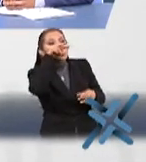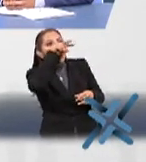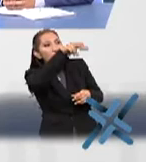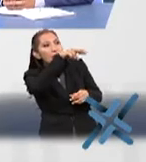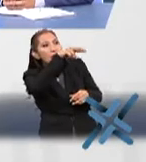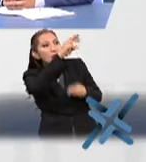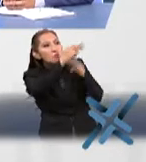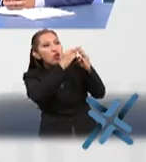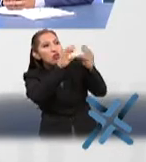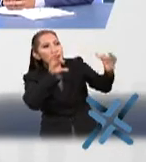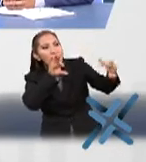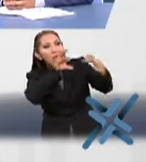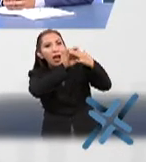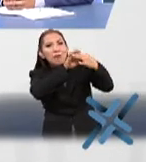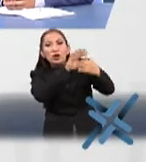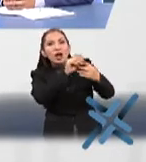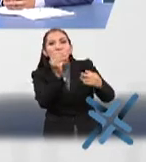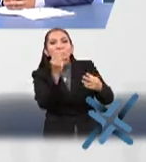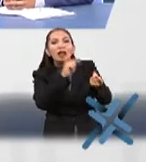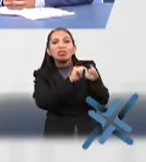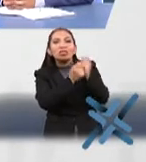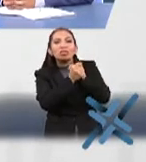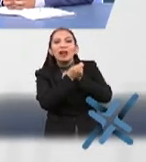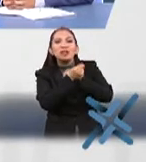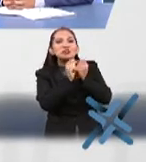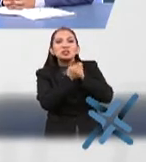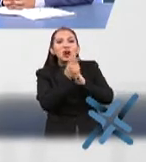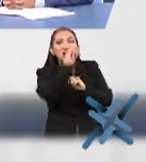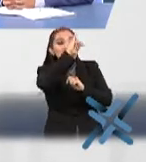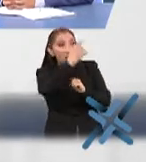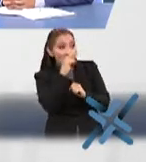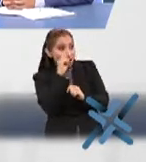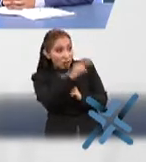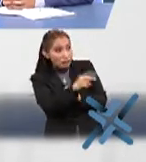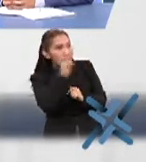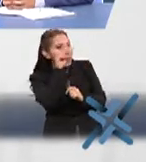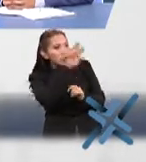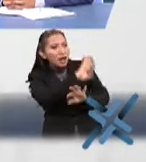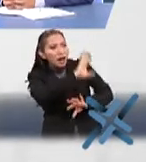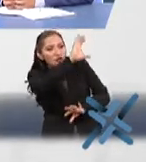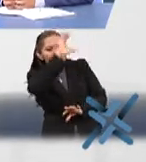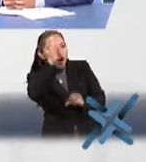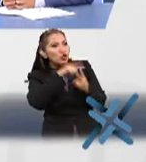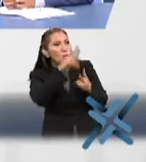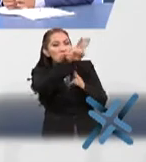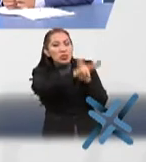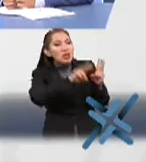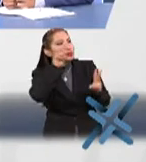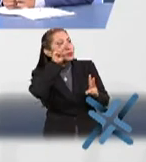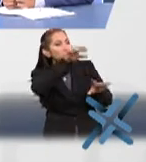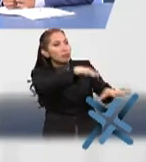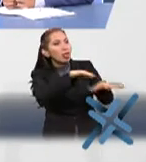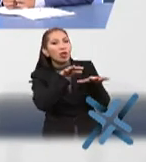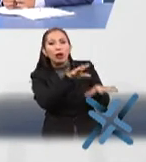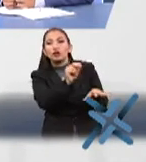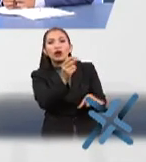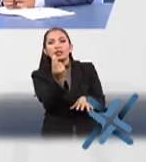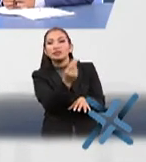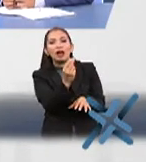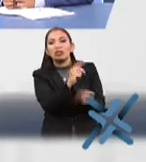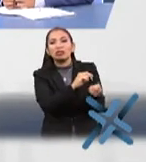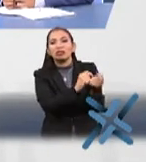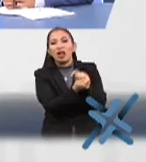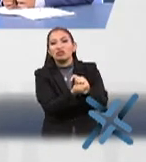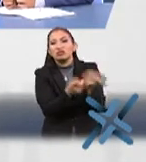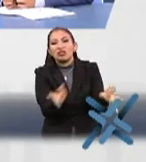visual es global porque no requiere traducción una imagen. Claro. Una imagen se ve, una foto, un video, se ve, no requiere mucha